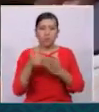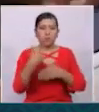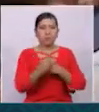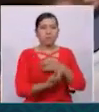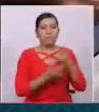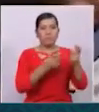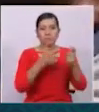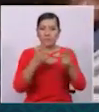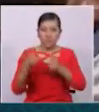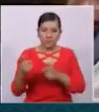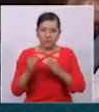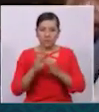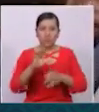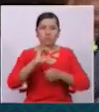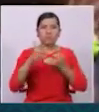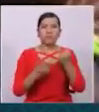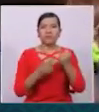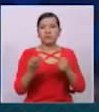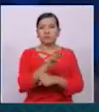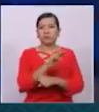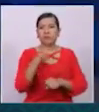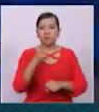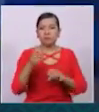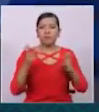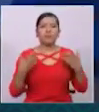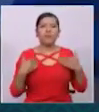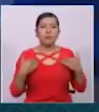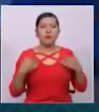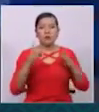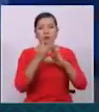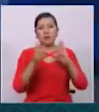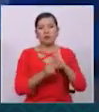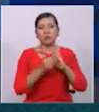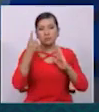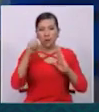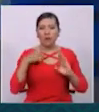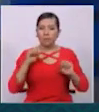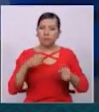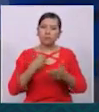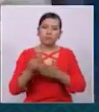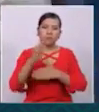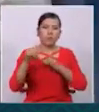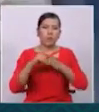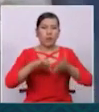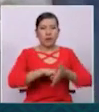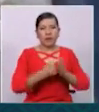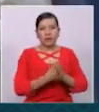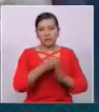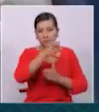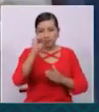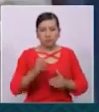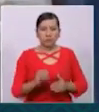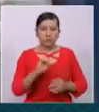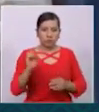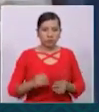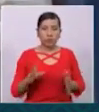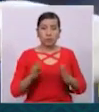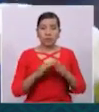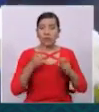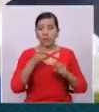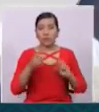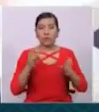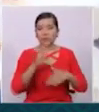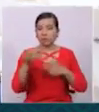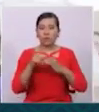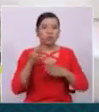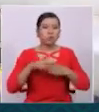El viceministro de Defensa del Consumidor señaló que existe un decreto supremo que permite la importación de harina con gravamen arancelario cero. La autoridad señaló que se verán